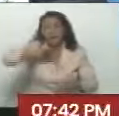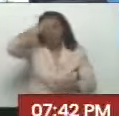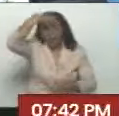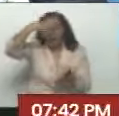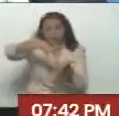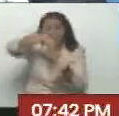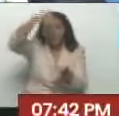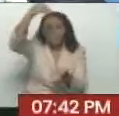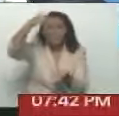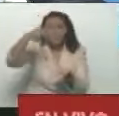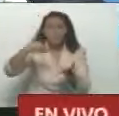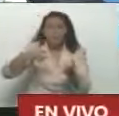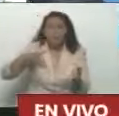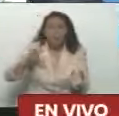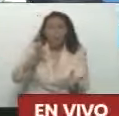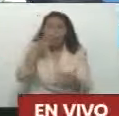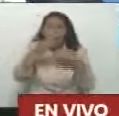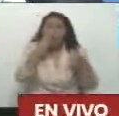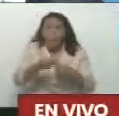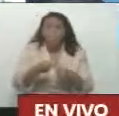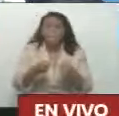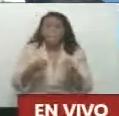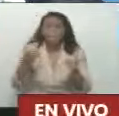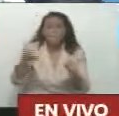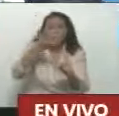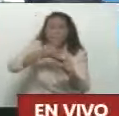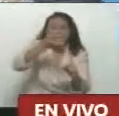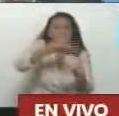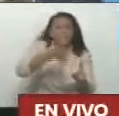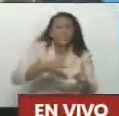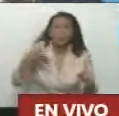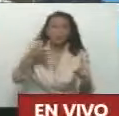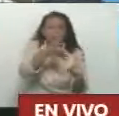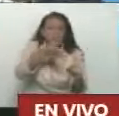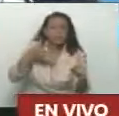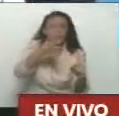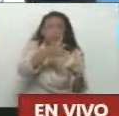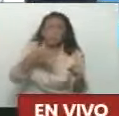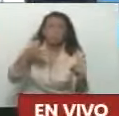cuando persiguieron a este joven, Orlando Figuera. Orlando Figuera,